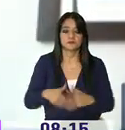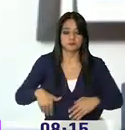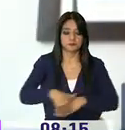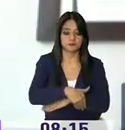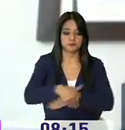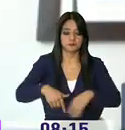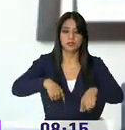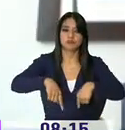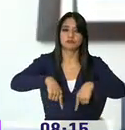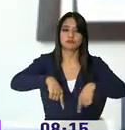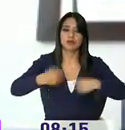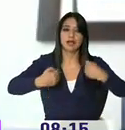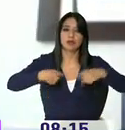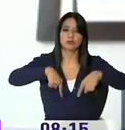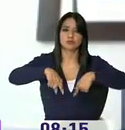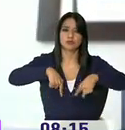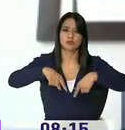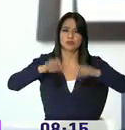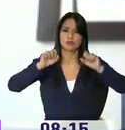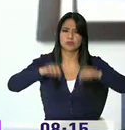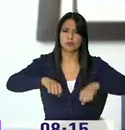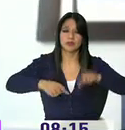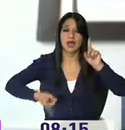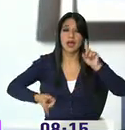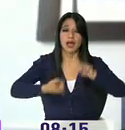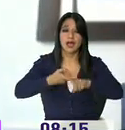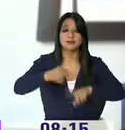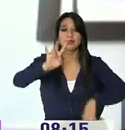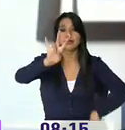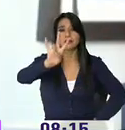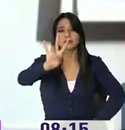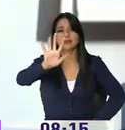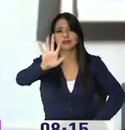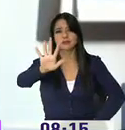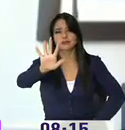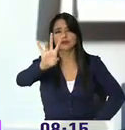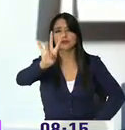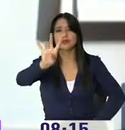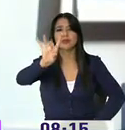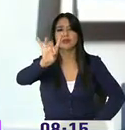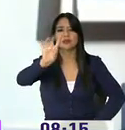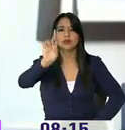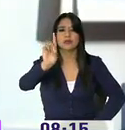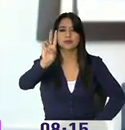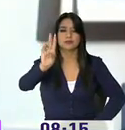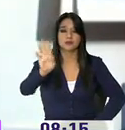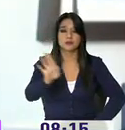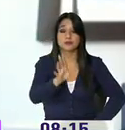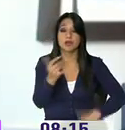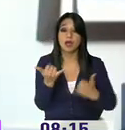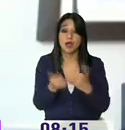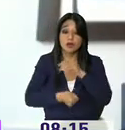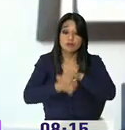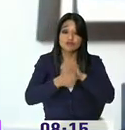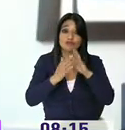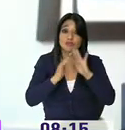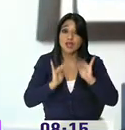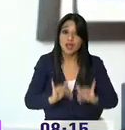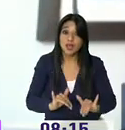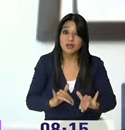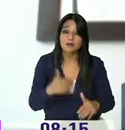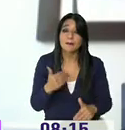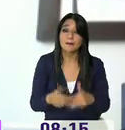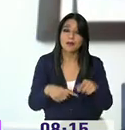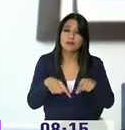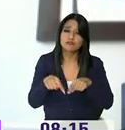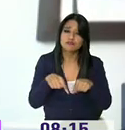de mucho tránsito vehicular los niveles pueden llegar a 75, 78 decibeles y ahora en épocas de confinamiento, con el paso de los